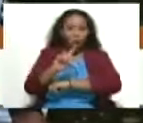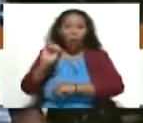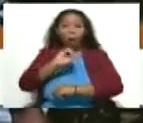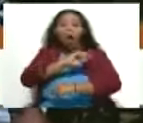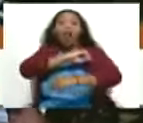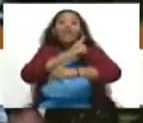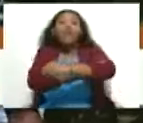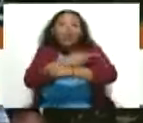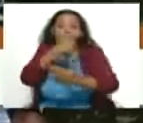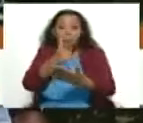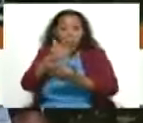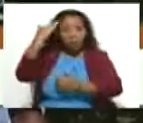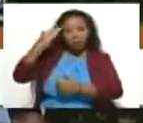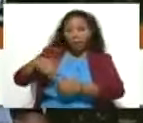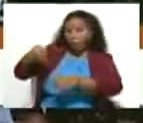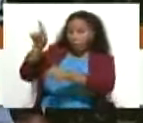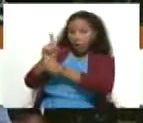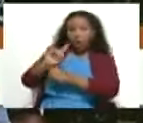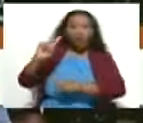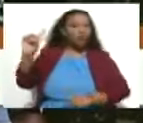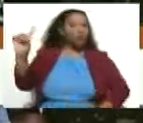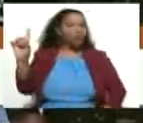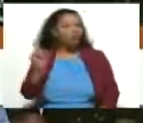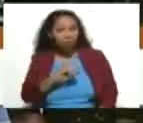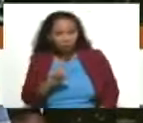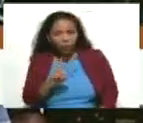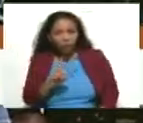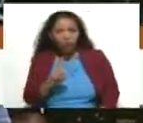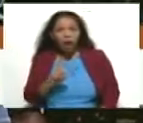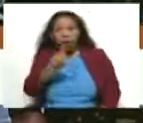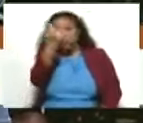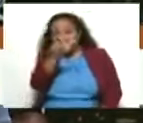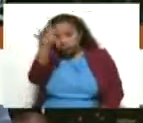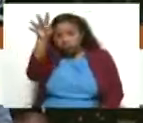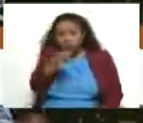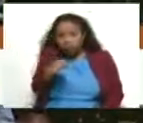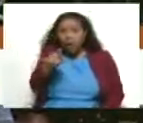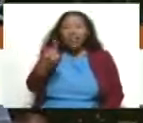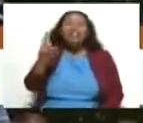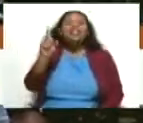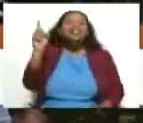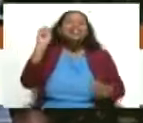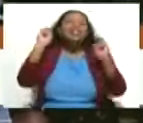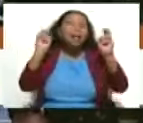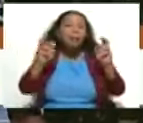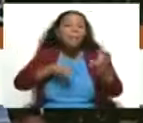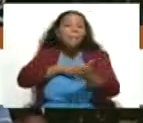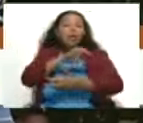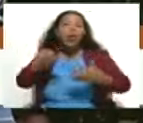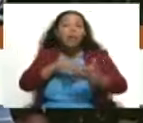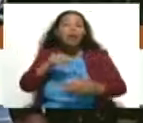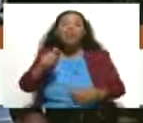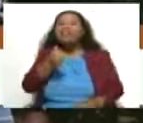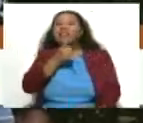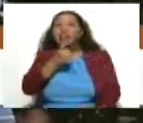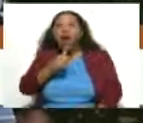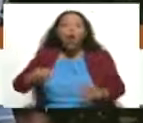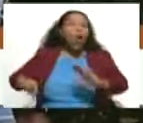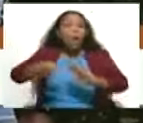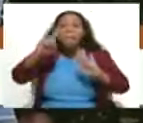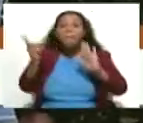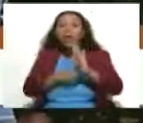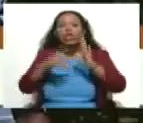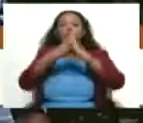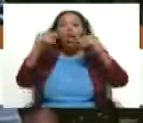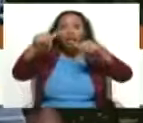más. El tema del Esequibo y de nuestra Guayana, que Esequiba, es un problema de todos los venezolanos y las venezolanas. De